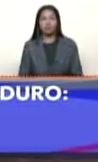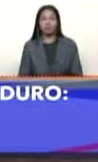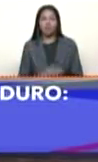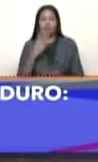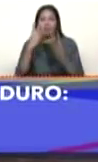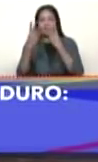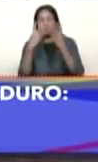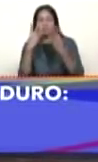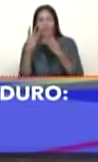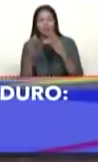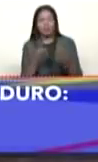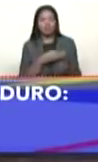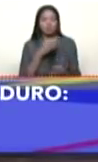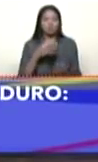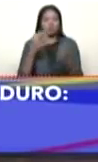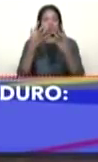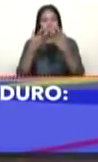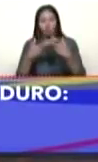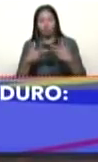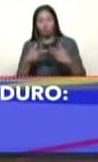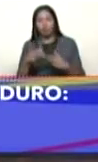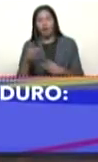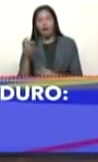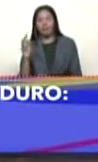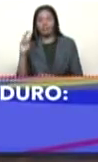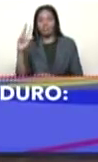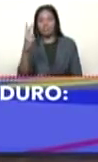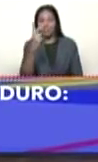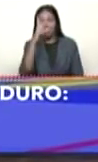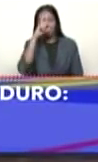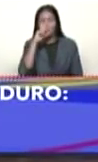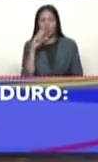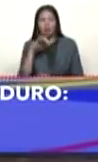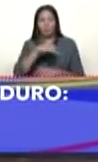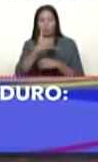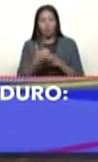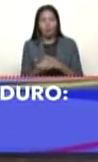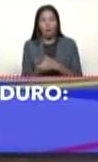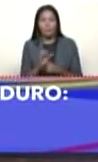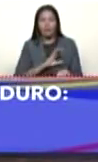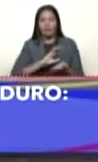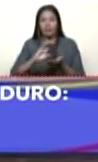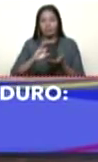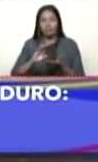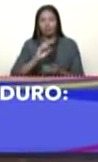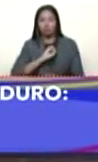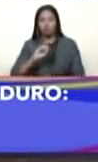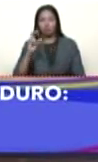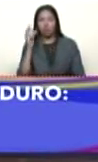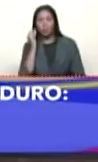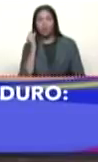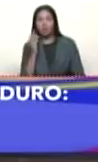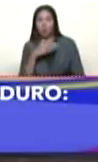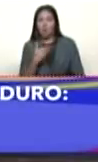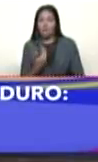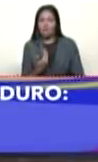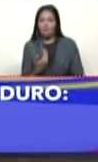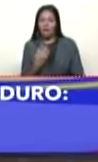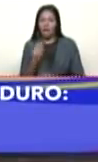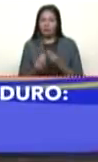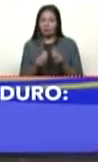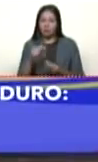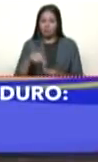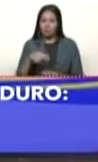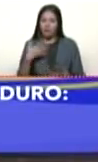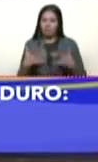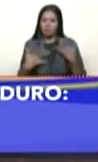Expoferia Socioproductiva en el marco del tercer aniversario del programa de créditos Soy Mujer. Y yo quise desde este